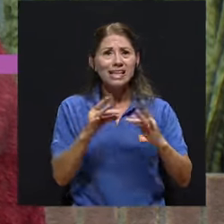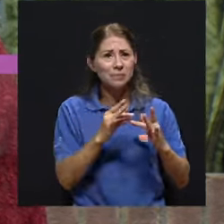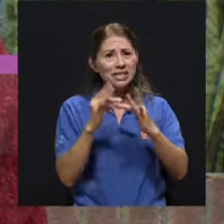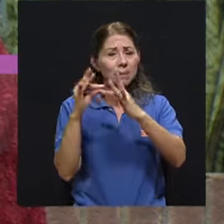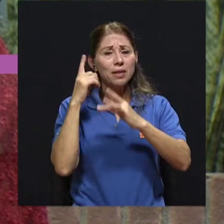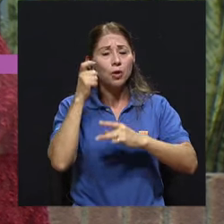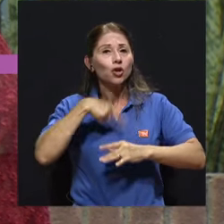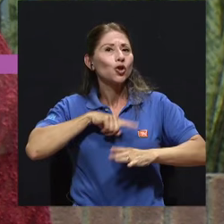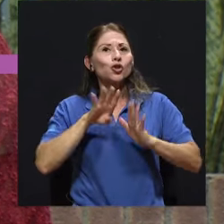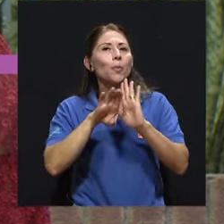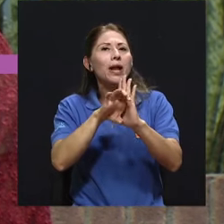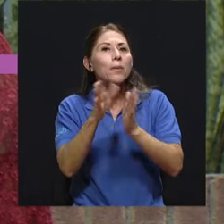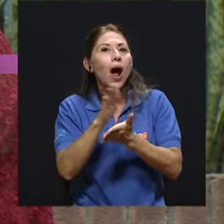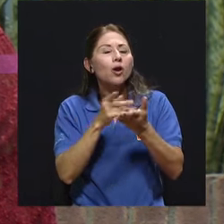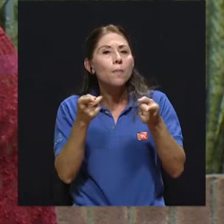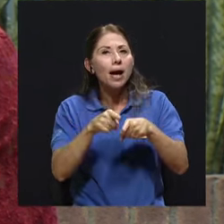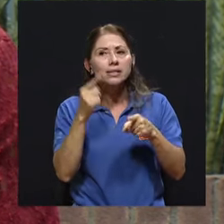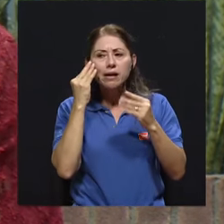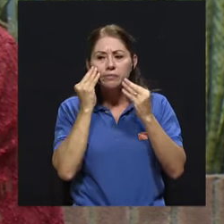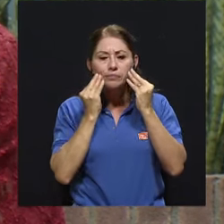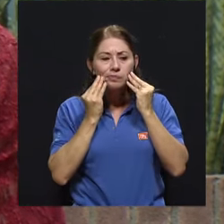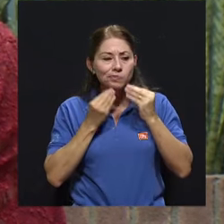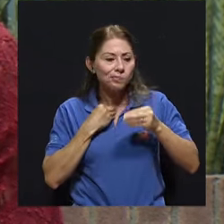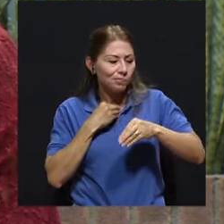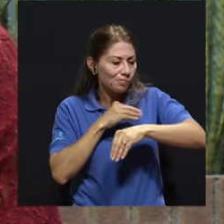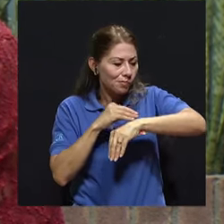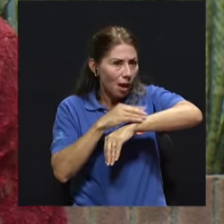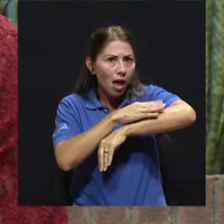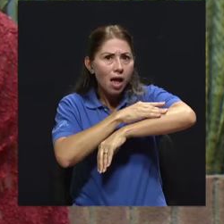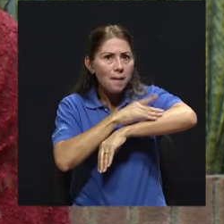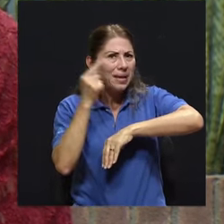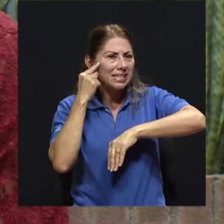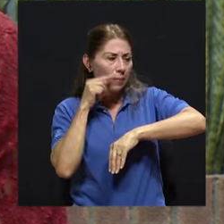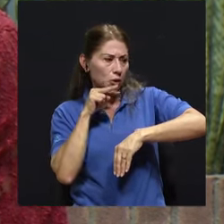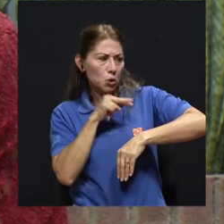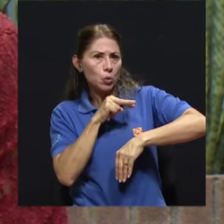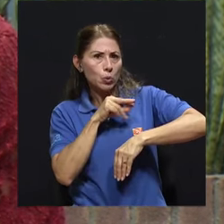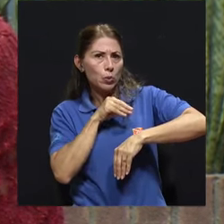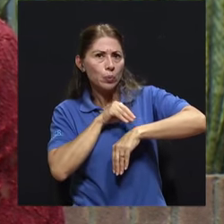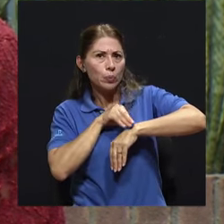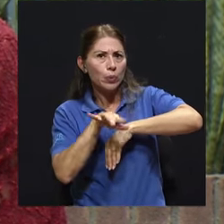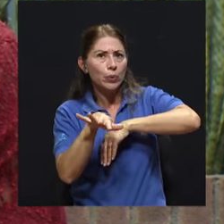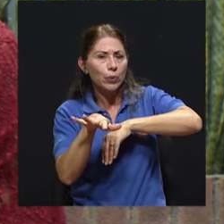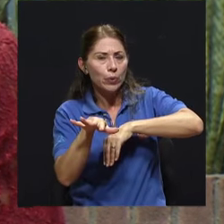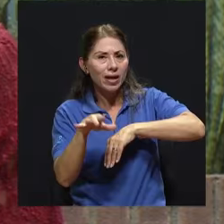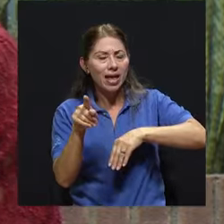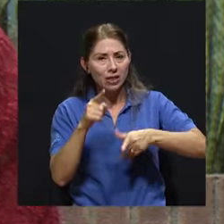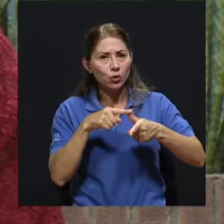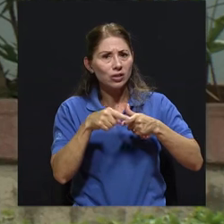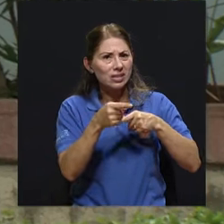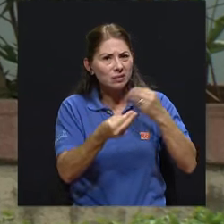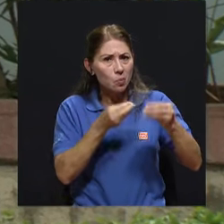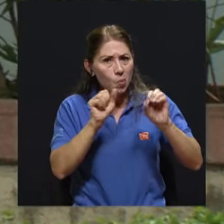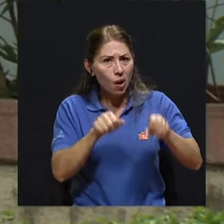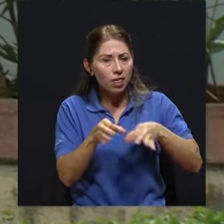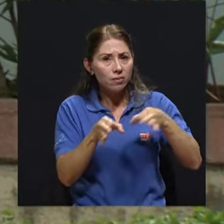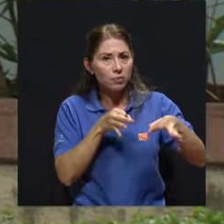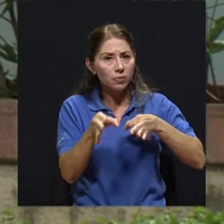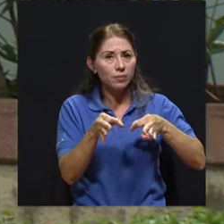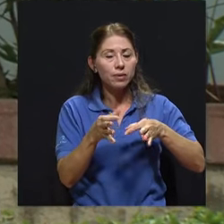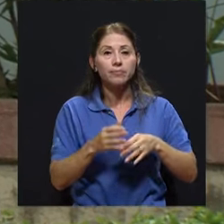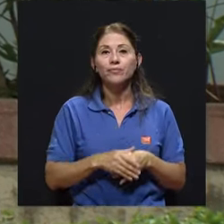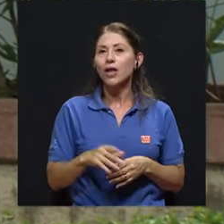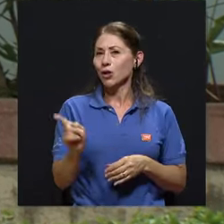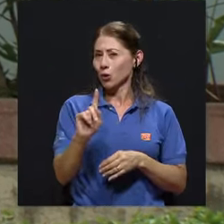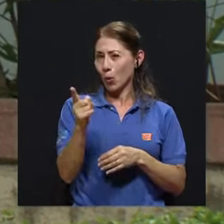nuestra piel y cuando se ve ese enrojecimiento, muchos pensamos, es un hongo y existe ese temor, quisiera que usted nos aclare. No, vea,